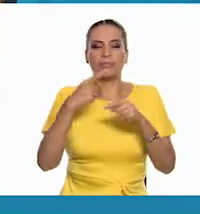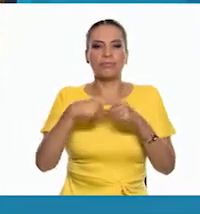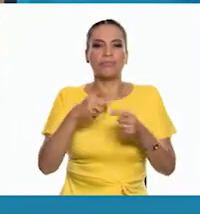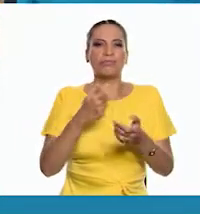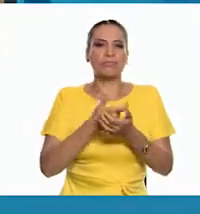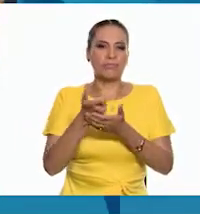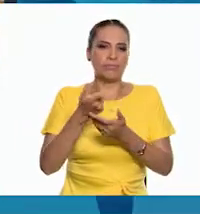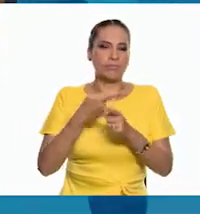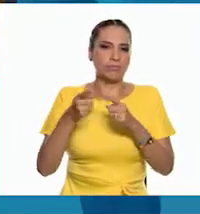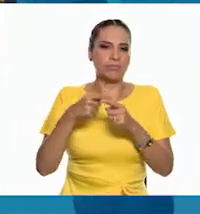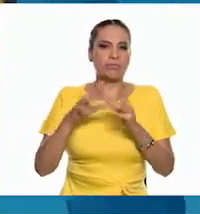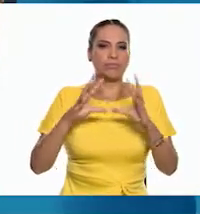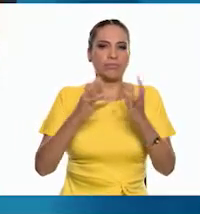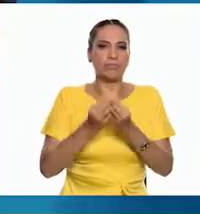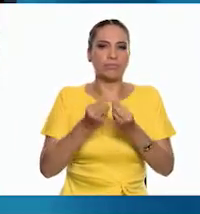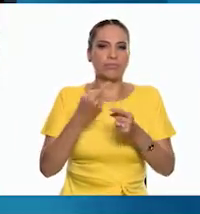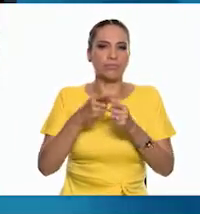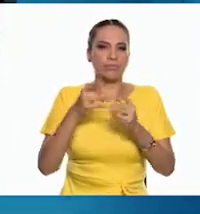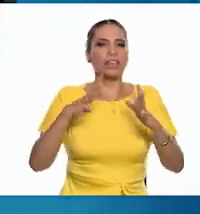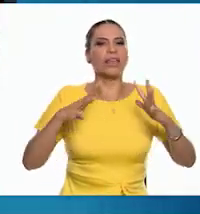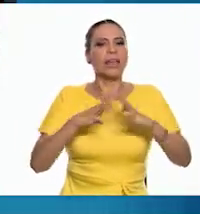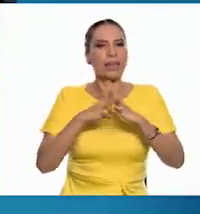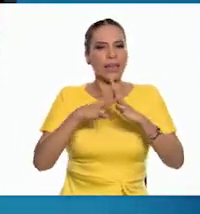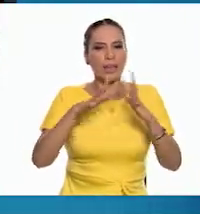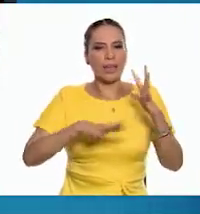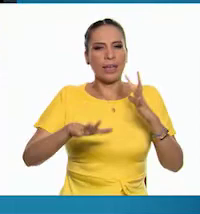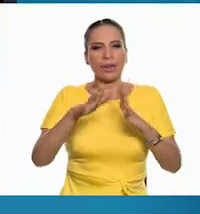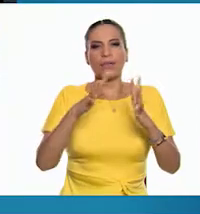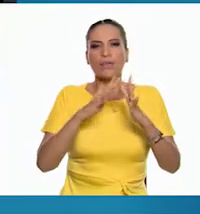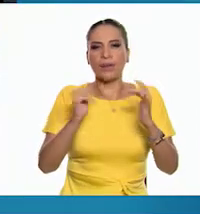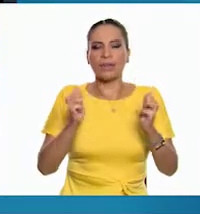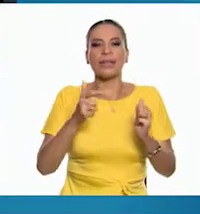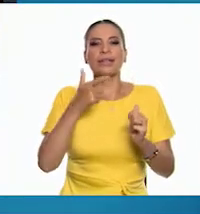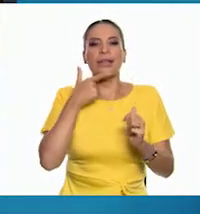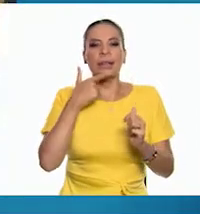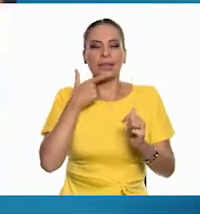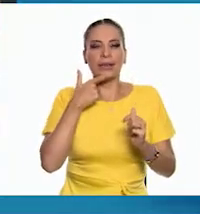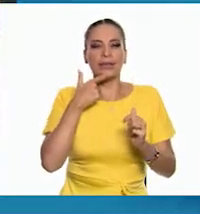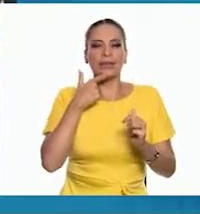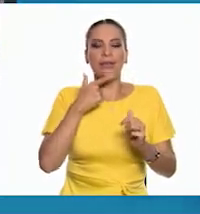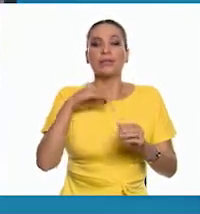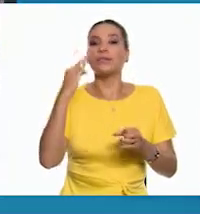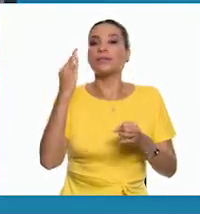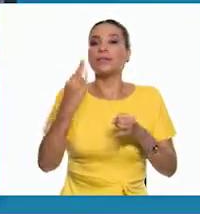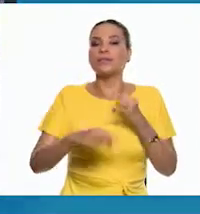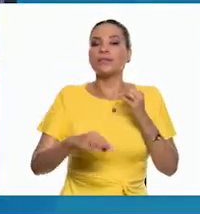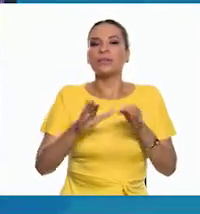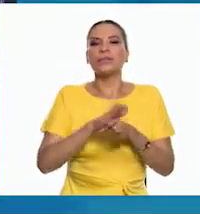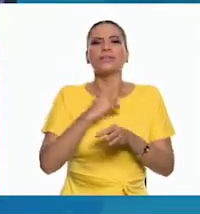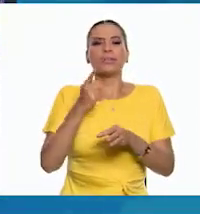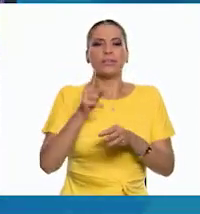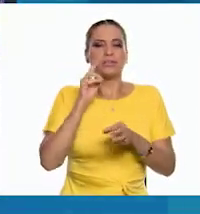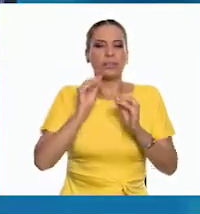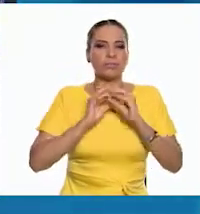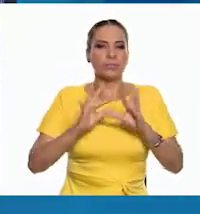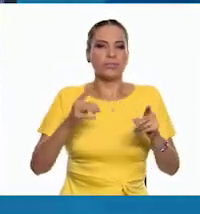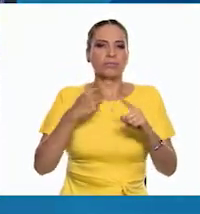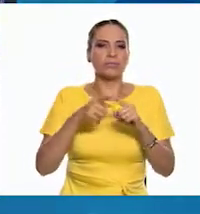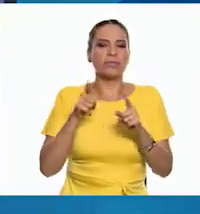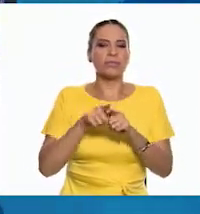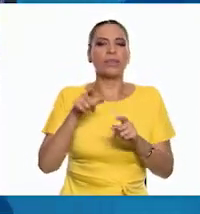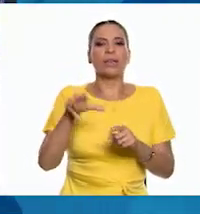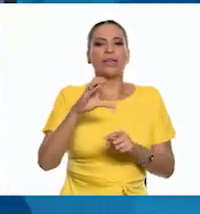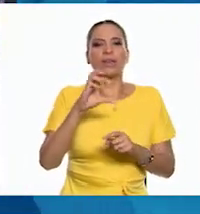compromisos, entre ellos un conjunto de guerras con Francia y con Inglaterra. Finalmente, va a significar el desplazamiento de los